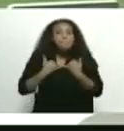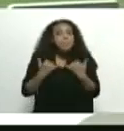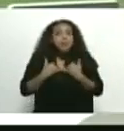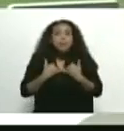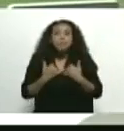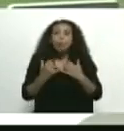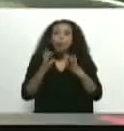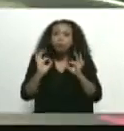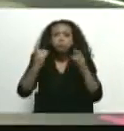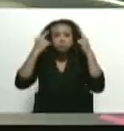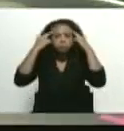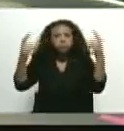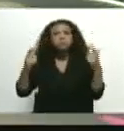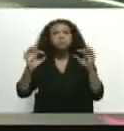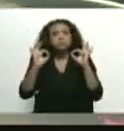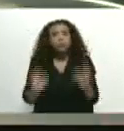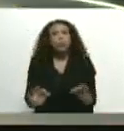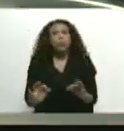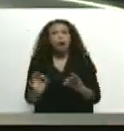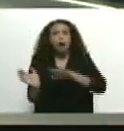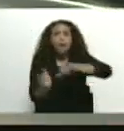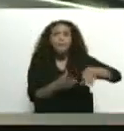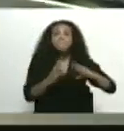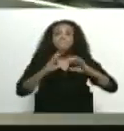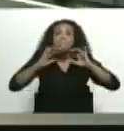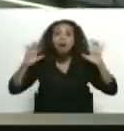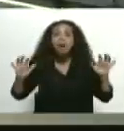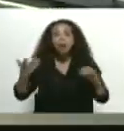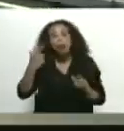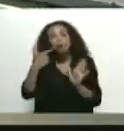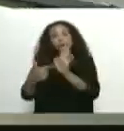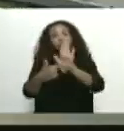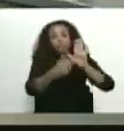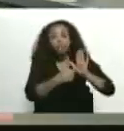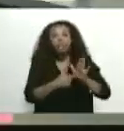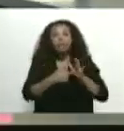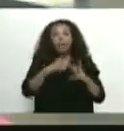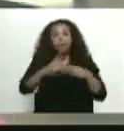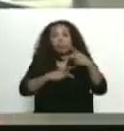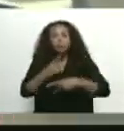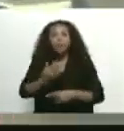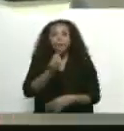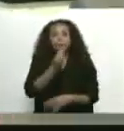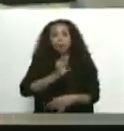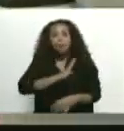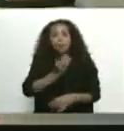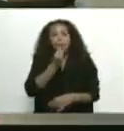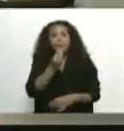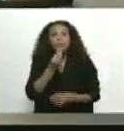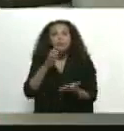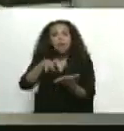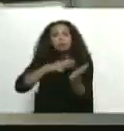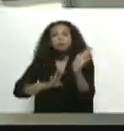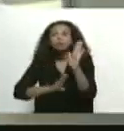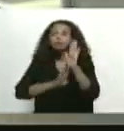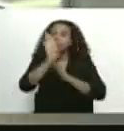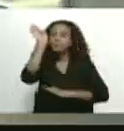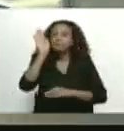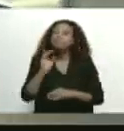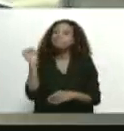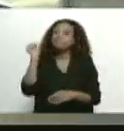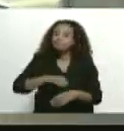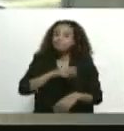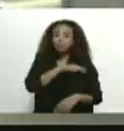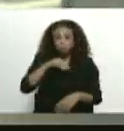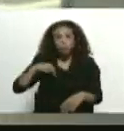nos obligaron a hacer el milagro que estamos haciendo, milagro económico, productivo, de crecimiento. Y